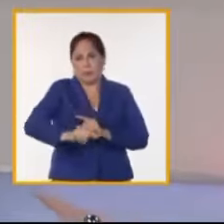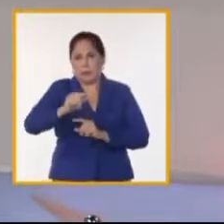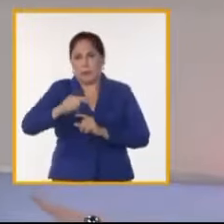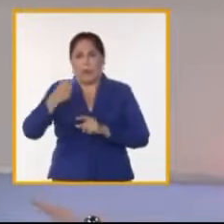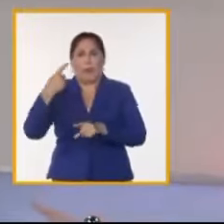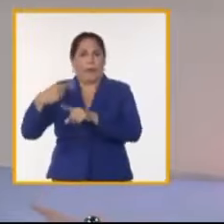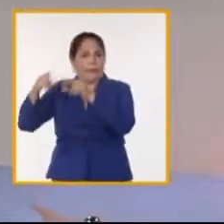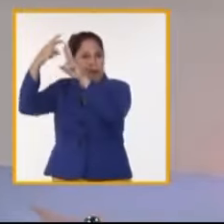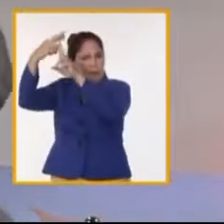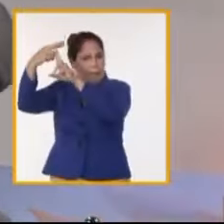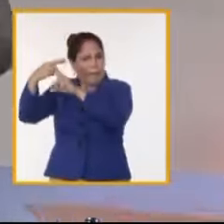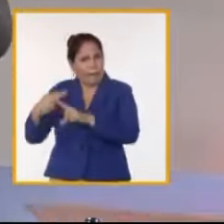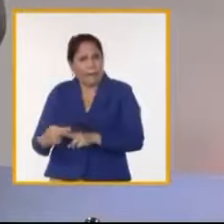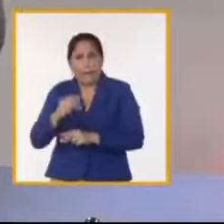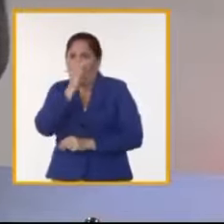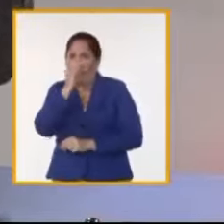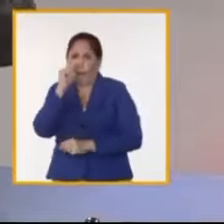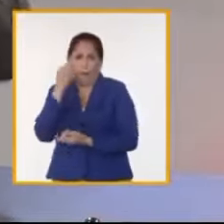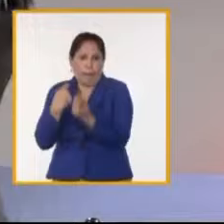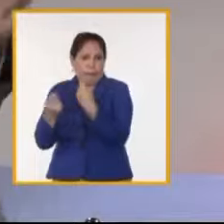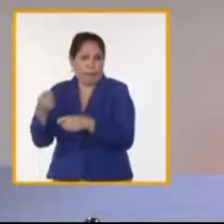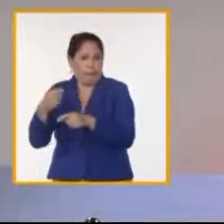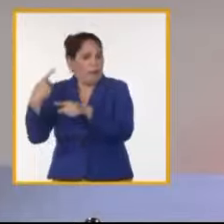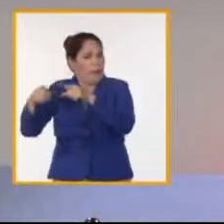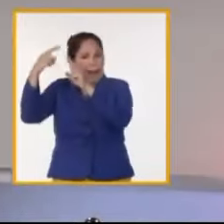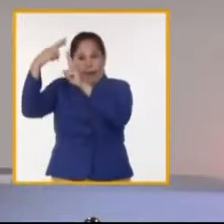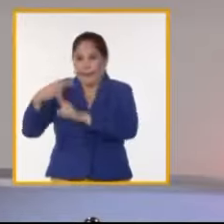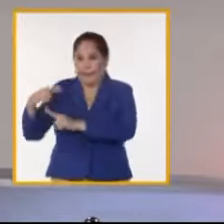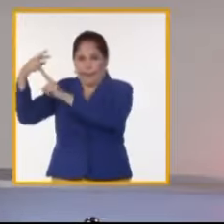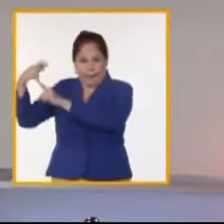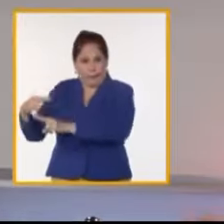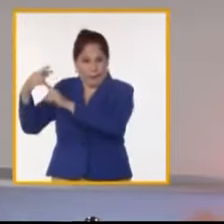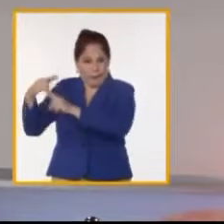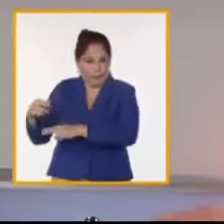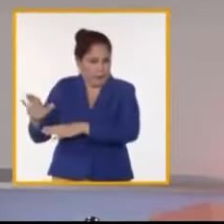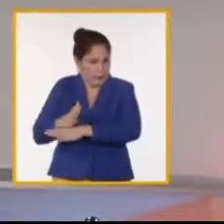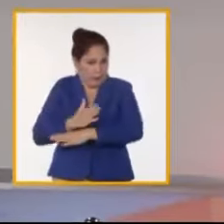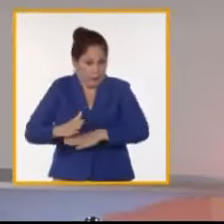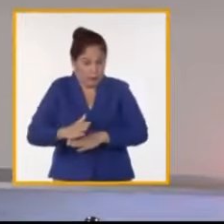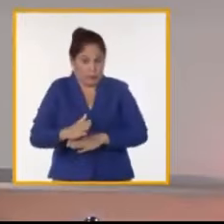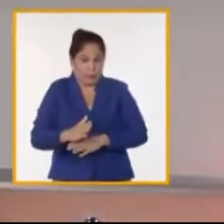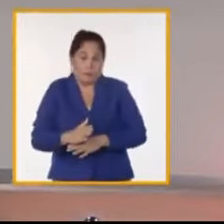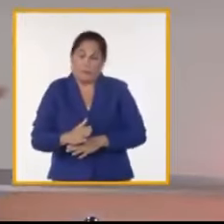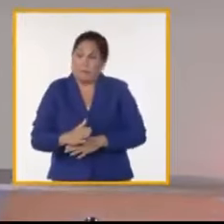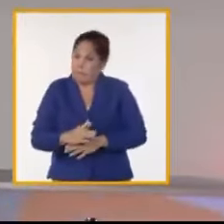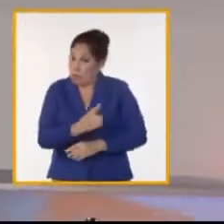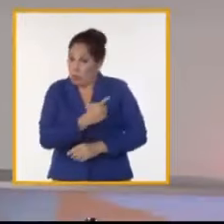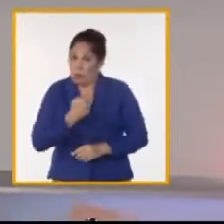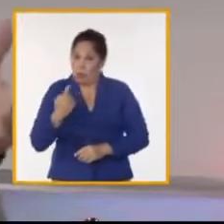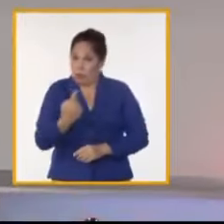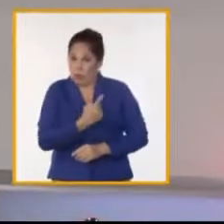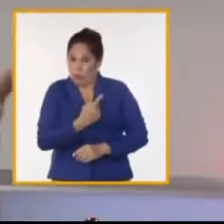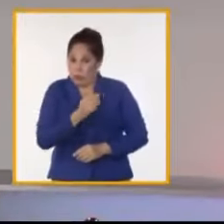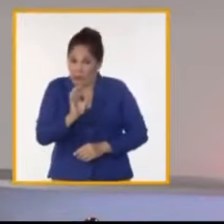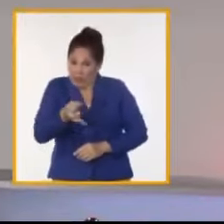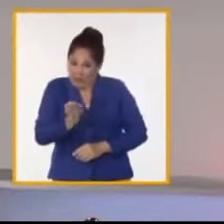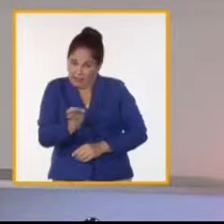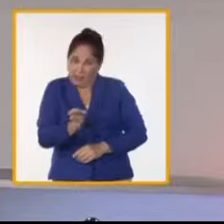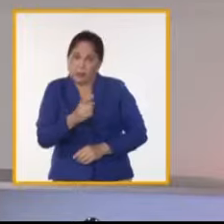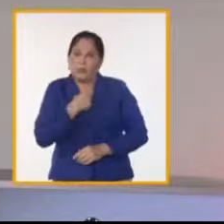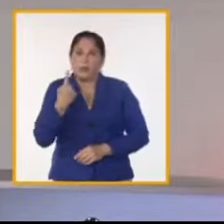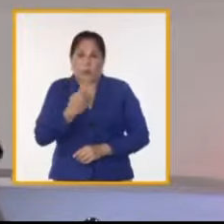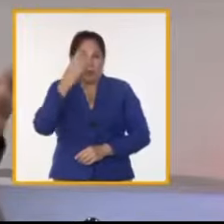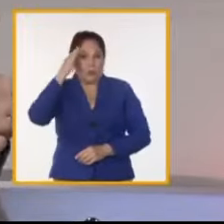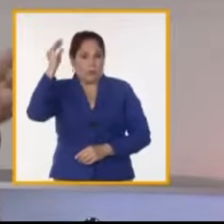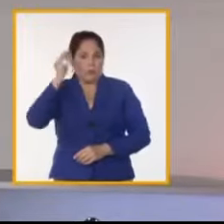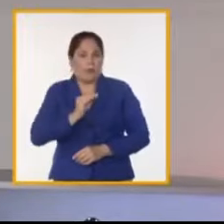tráfico de droga listas y listas y listas y listas nosotros Lamentablemente y espuri y bueno todos sabemos por